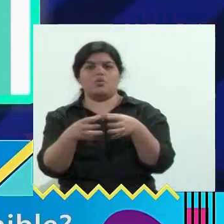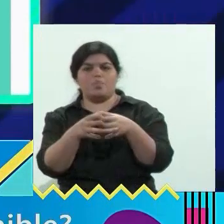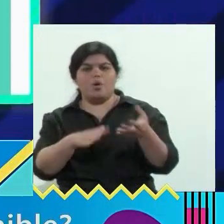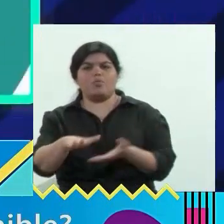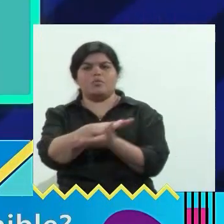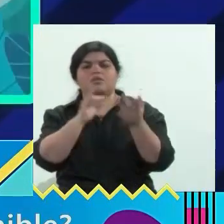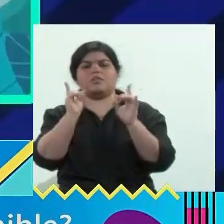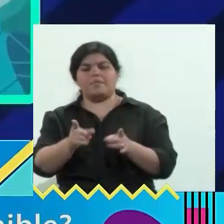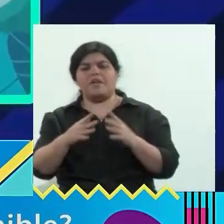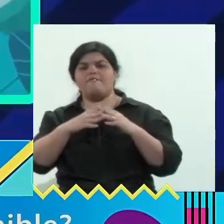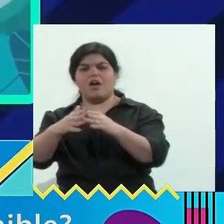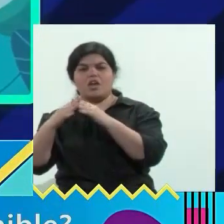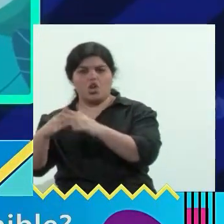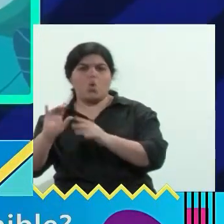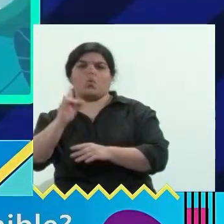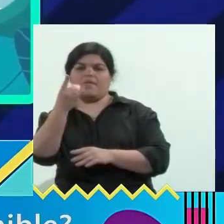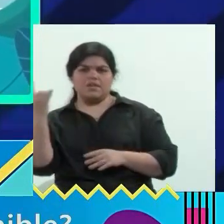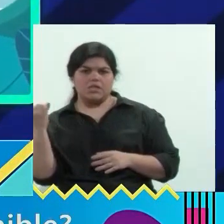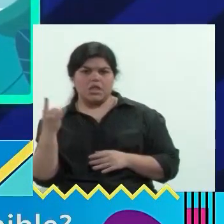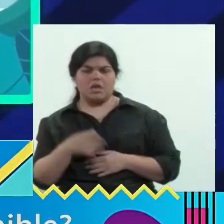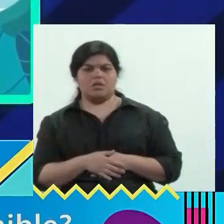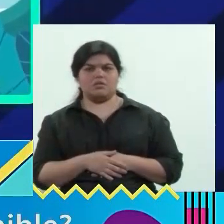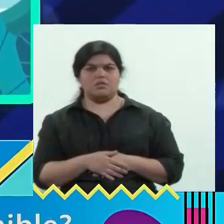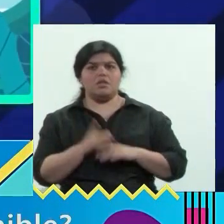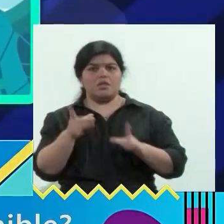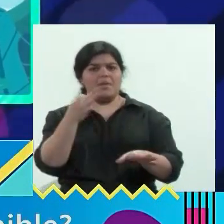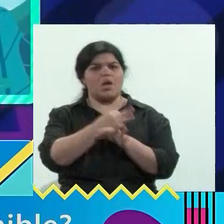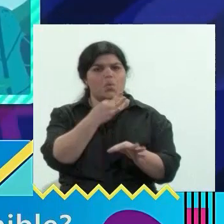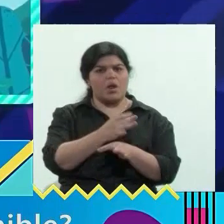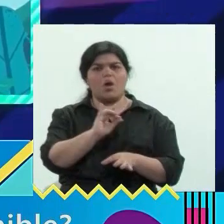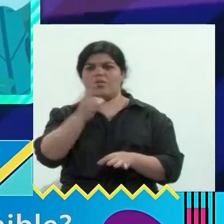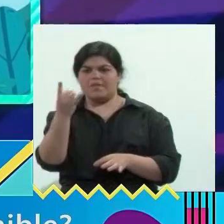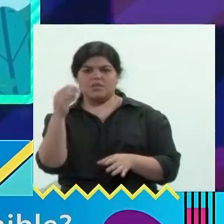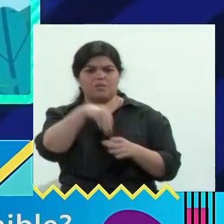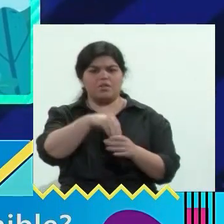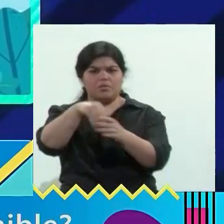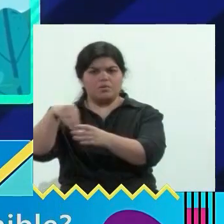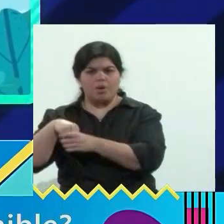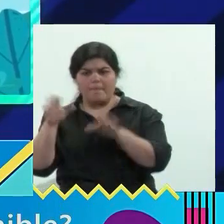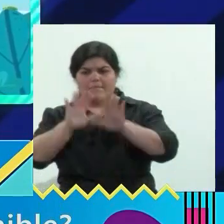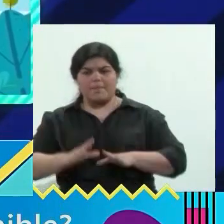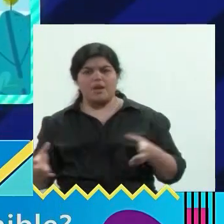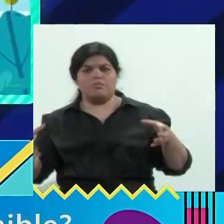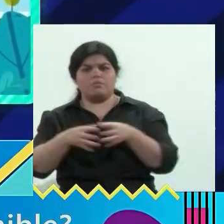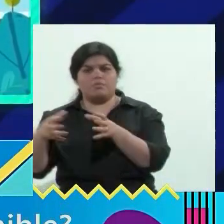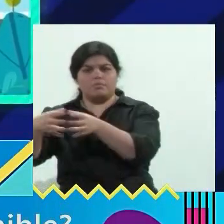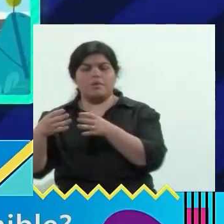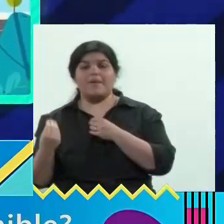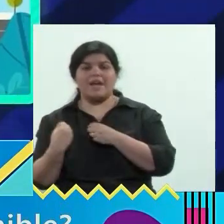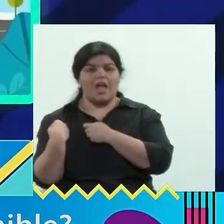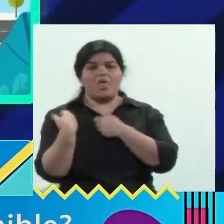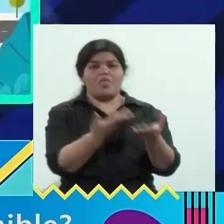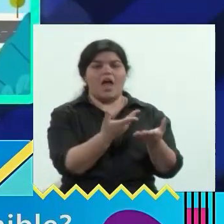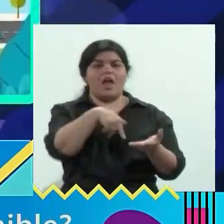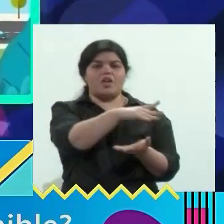en organizaciones barriales, digamos, en distintas actividades, en los colegios, en las universidades, para hacer un aporte, para acompañar a los líderes a